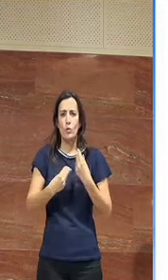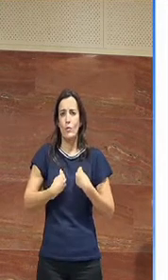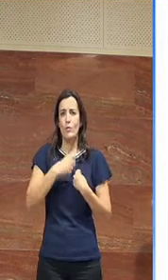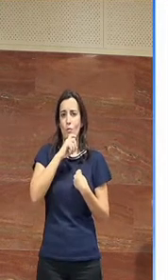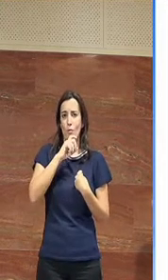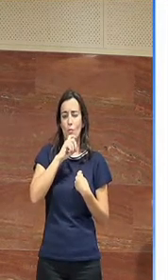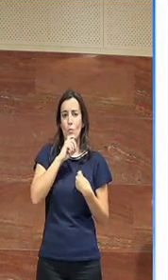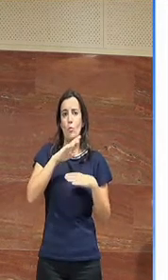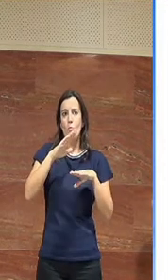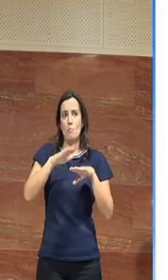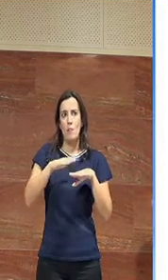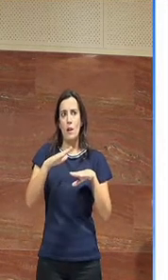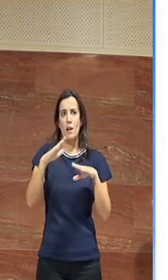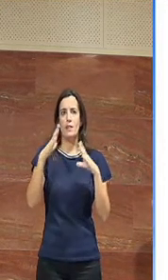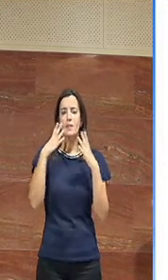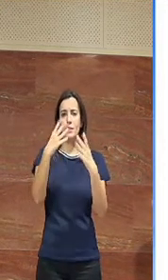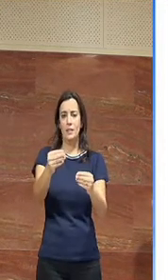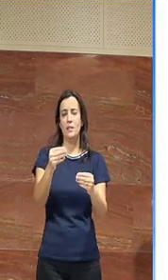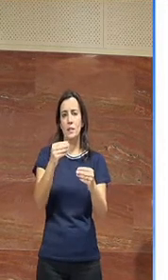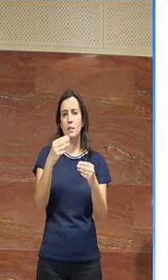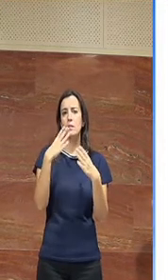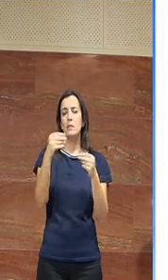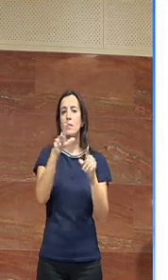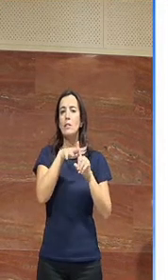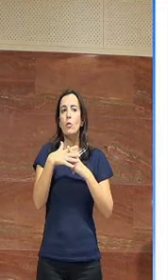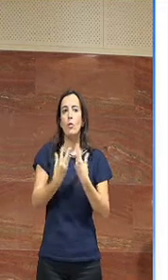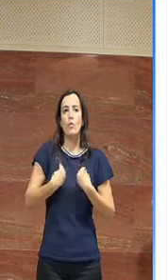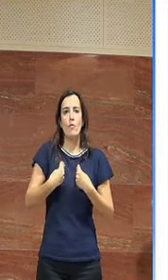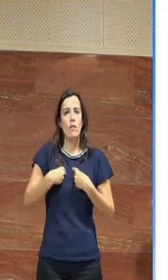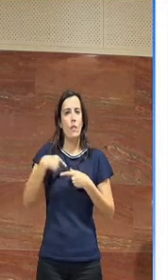poder entender un poco lo que puede ser la vida